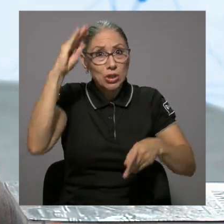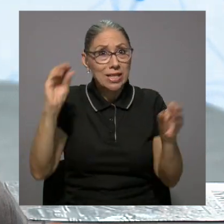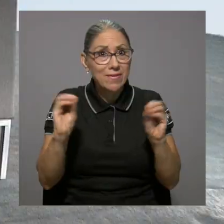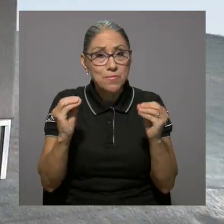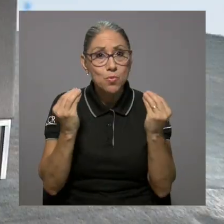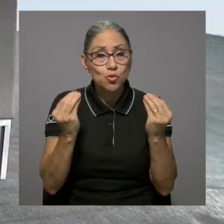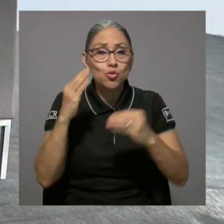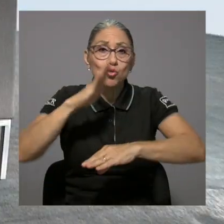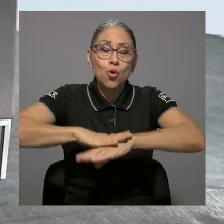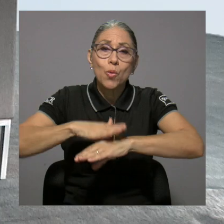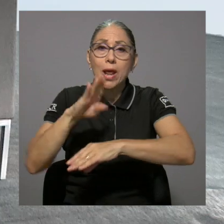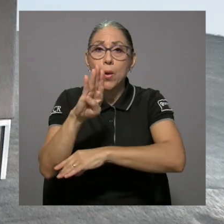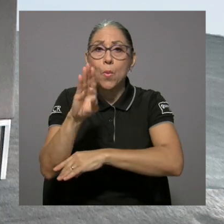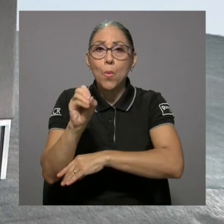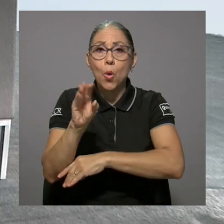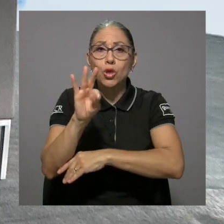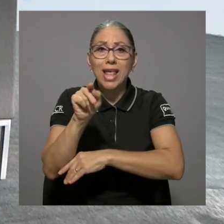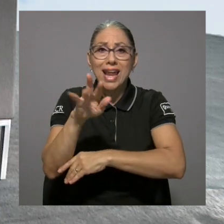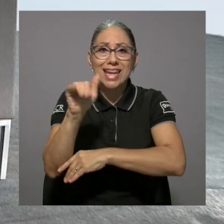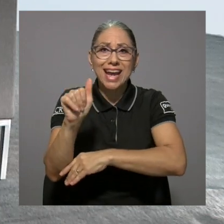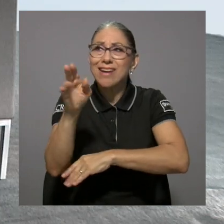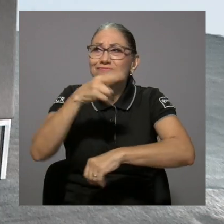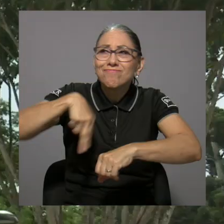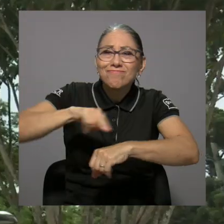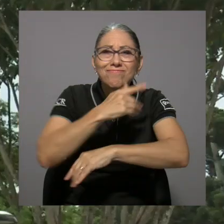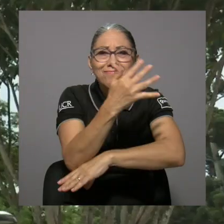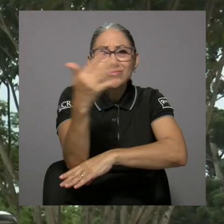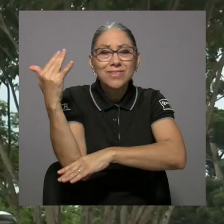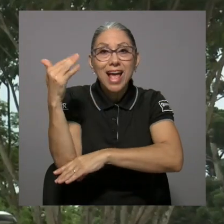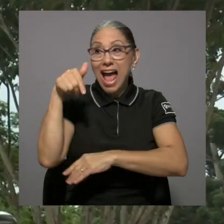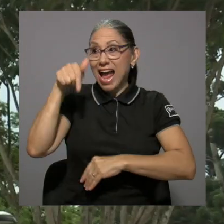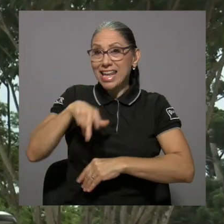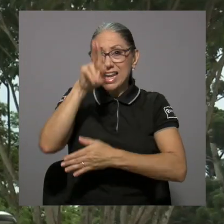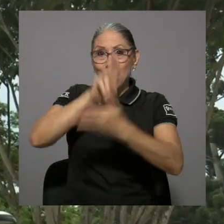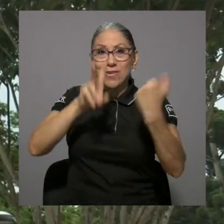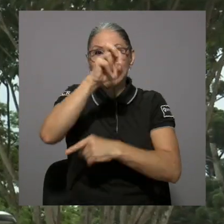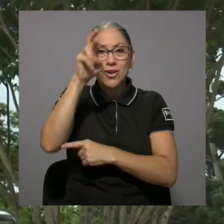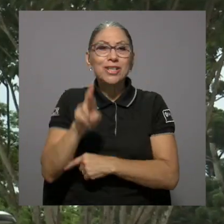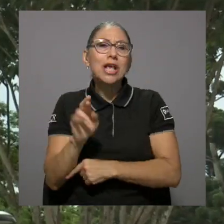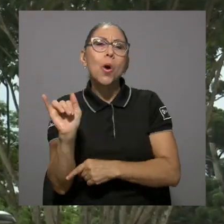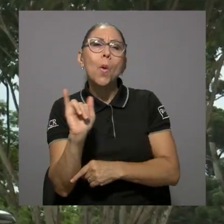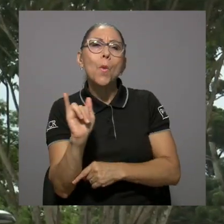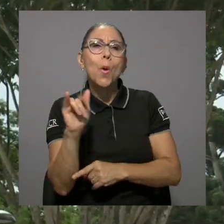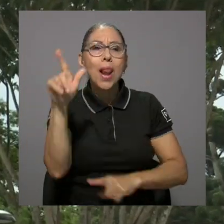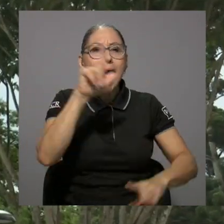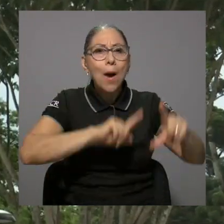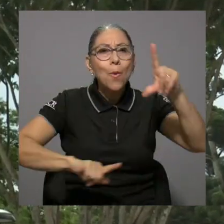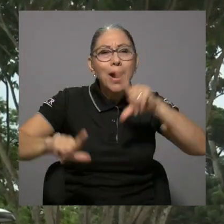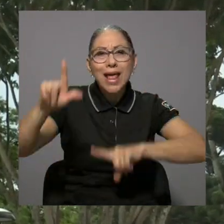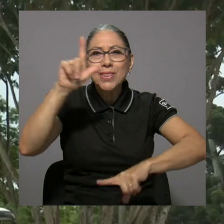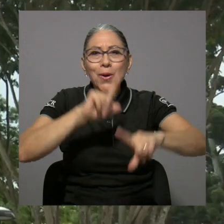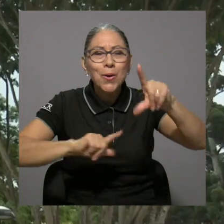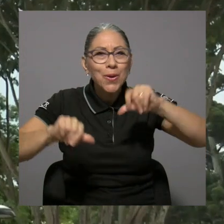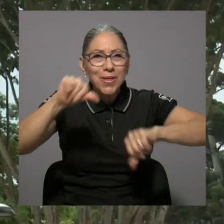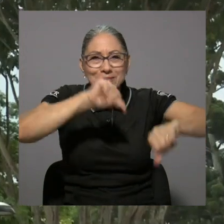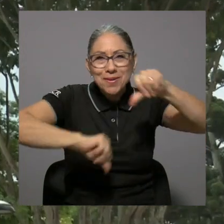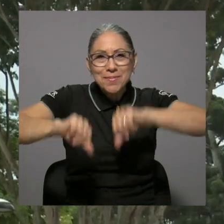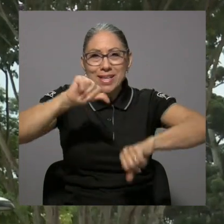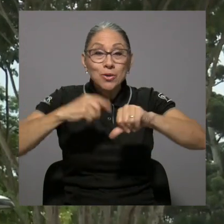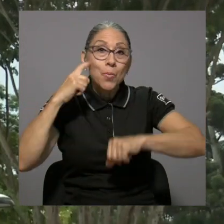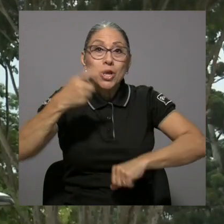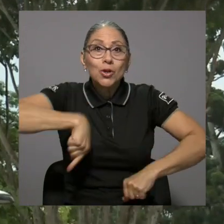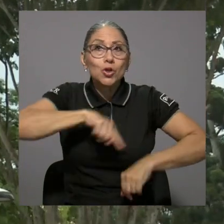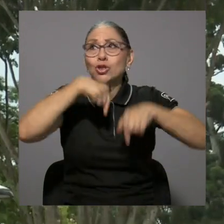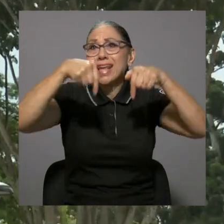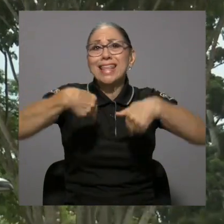botánica. Y por supuesto que la Universidad de Costa Rica nos pareció un laboratorio de experimentación porque tenemos una cantidad de especies